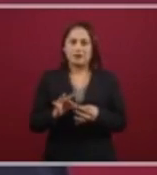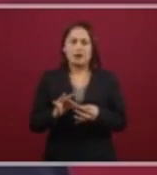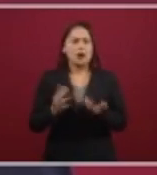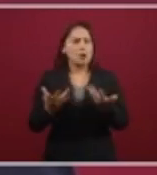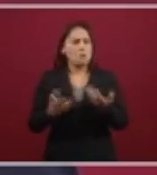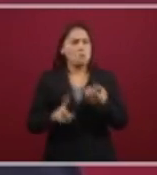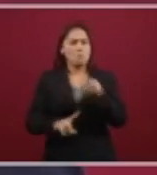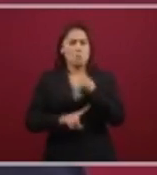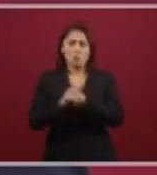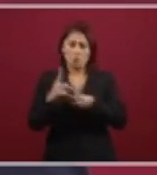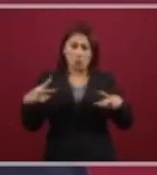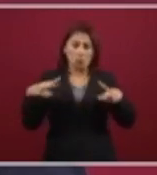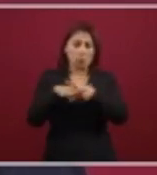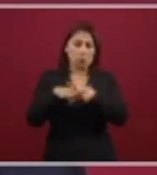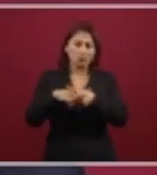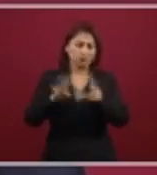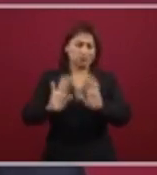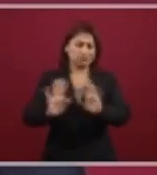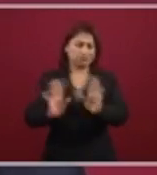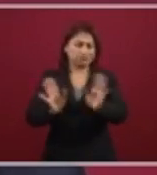con nadie,